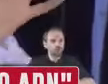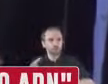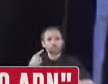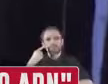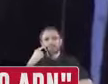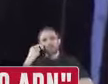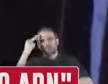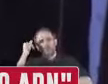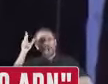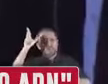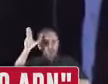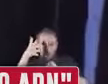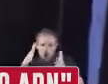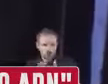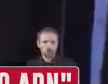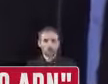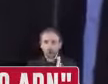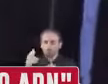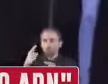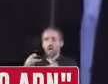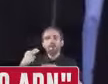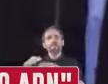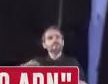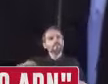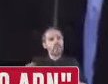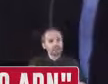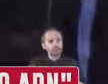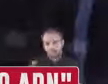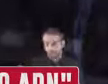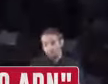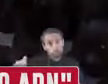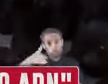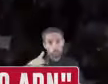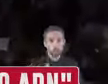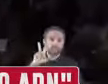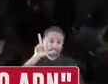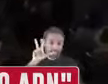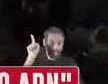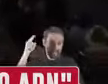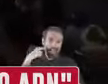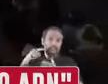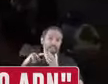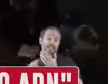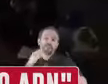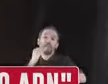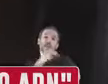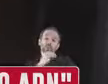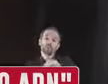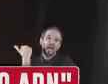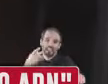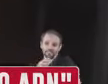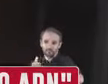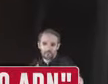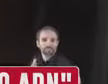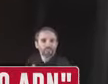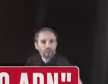88 si fue una rotonda la ruta 3 en río gallegos antes terminaba en la entrada del pueblo y tenía que